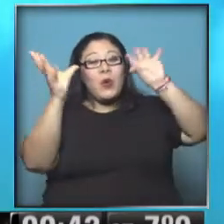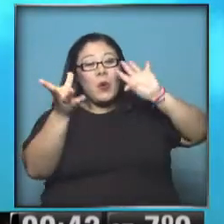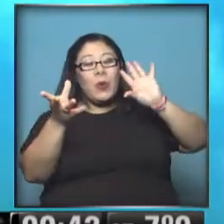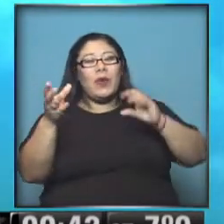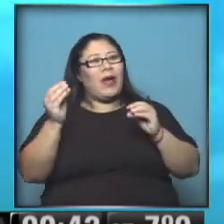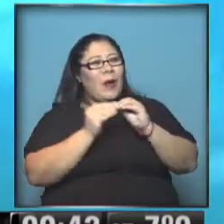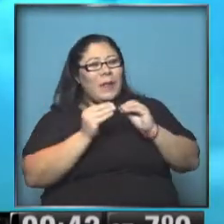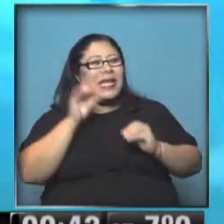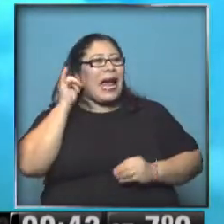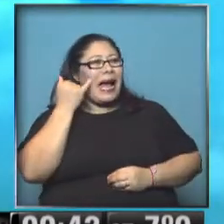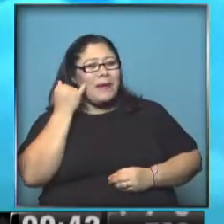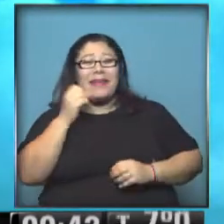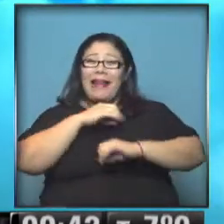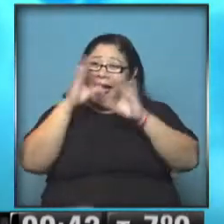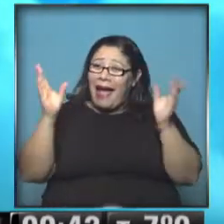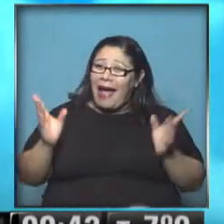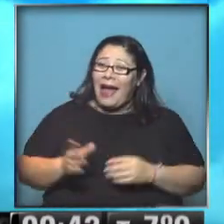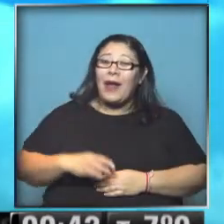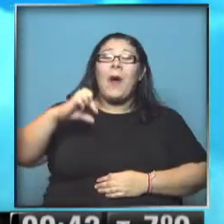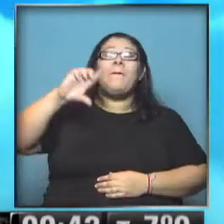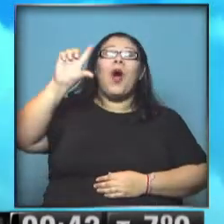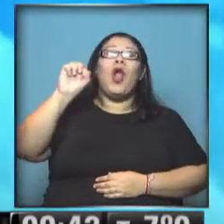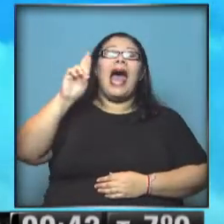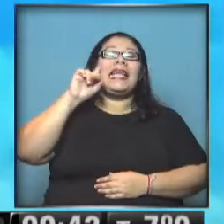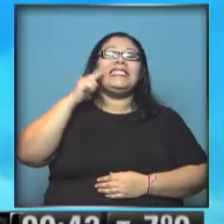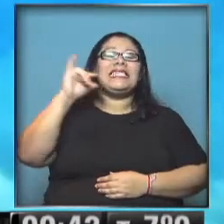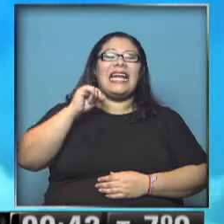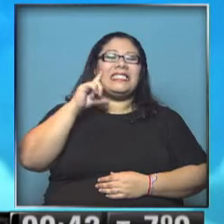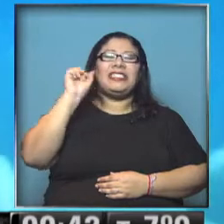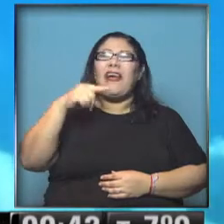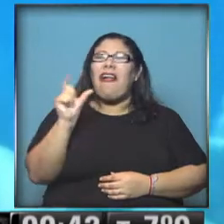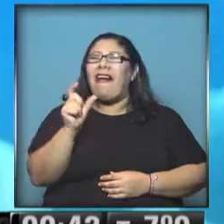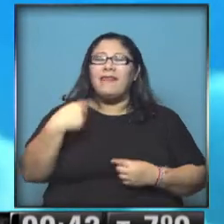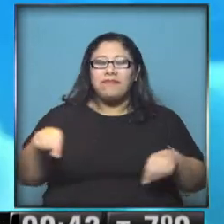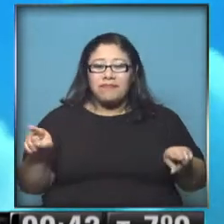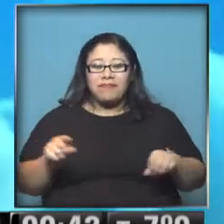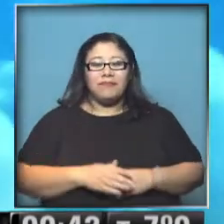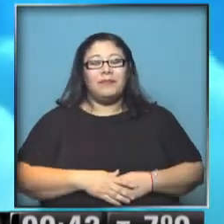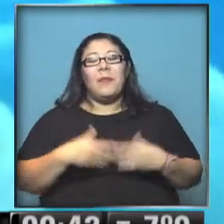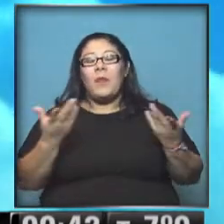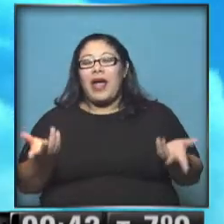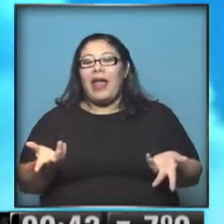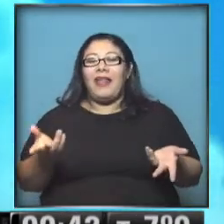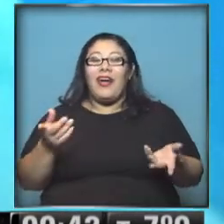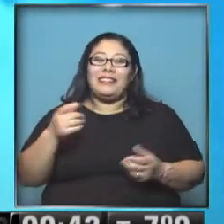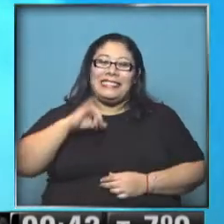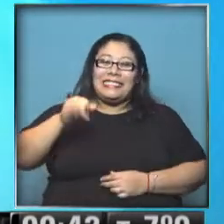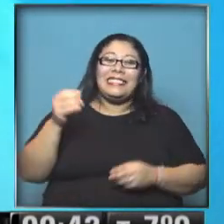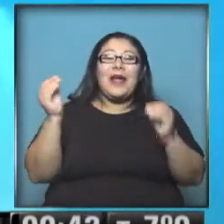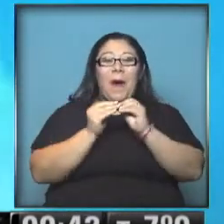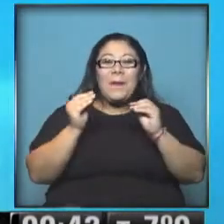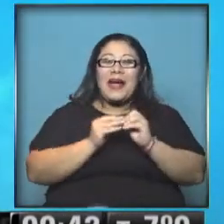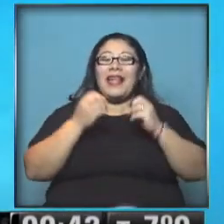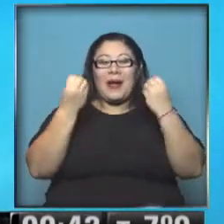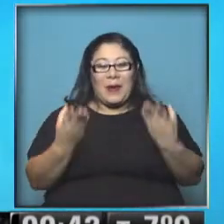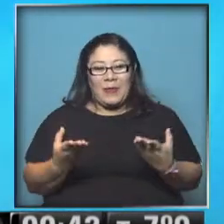Previtera. Hablando tanto de polarizaciones políticas, hablemos del frío que hace por estas horas. La estamos volviendo un poco loca Nora, veo ahí abajo. Hola Nora, ¿cómo